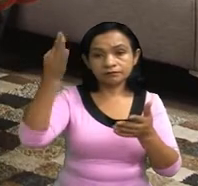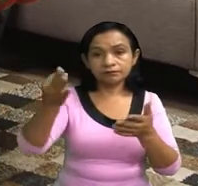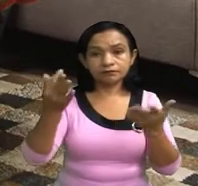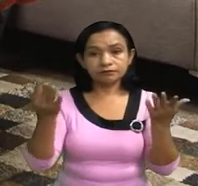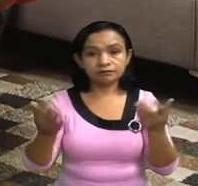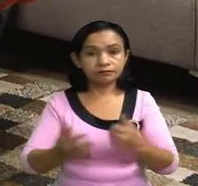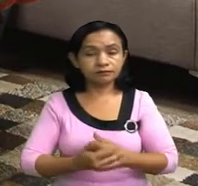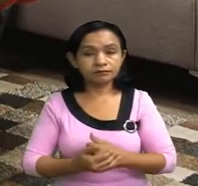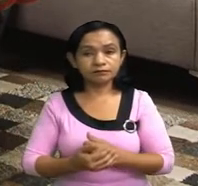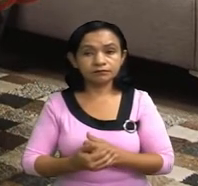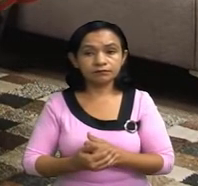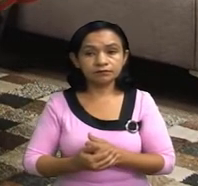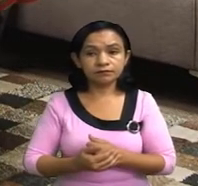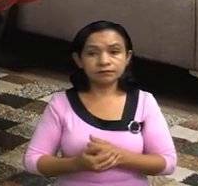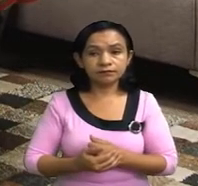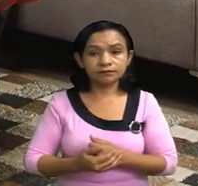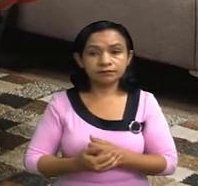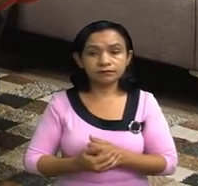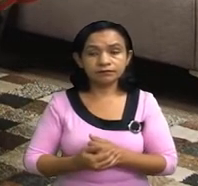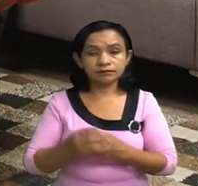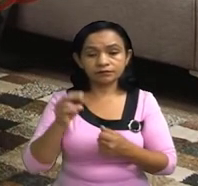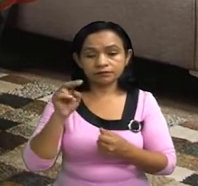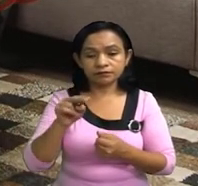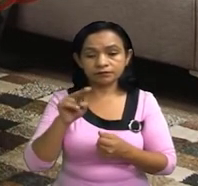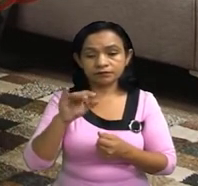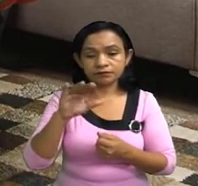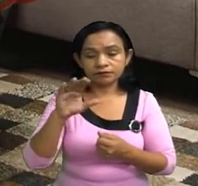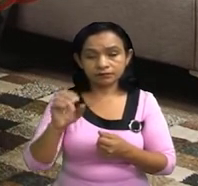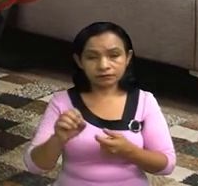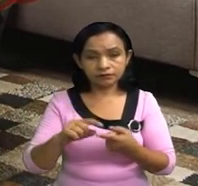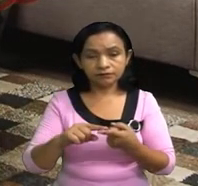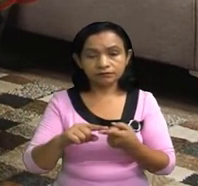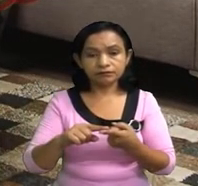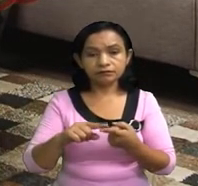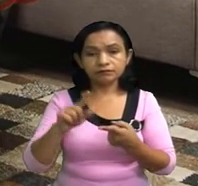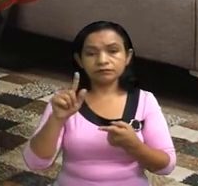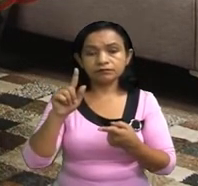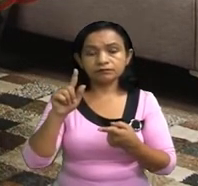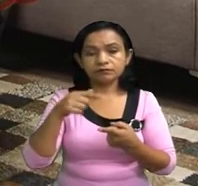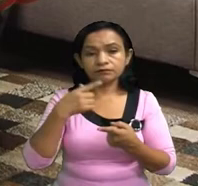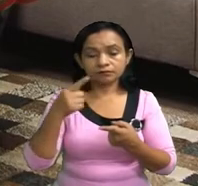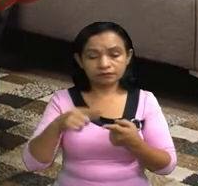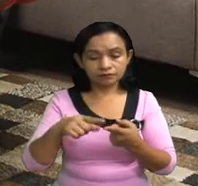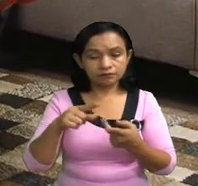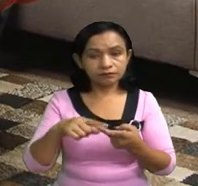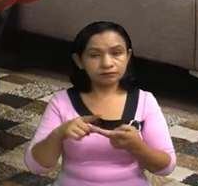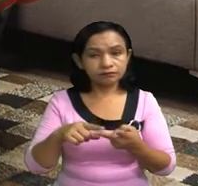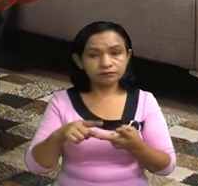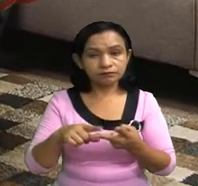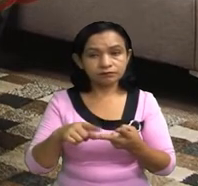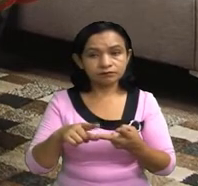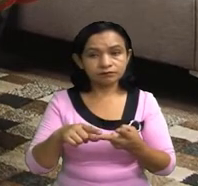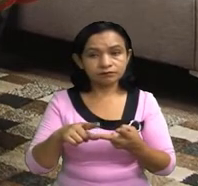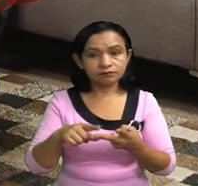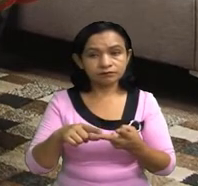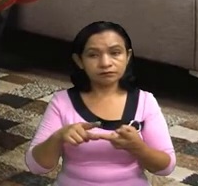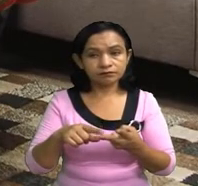estaba el nuncio Somertan, Stanislav Somertan, estaba, bueno,